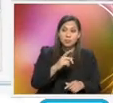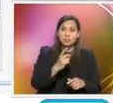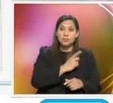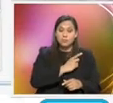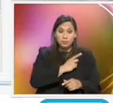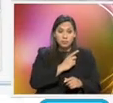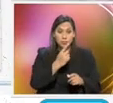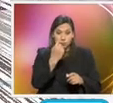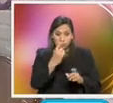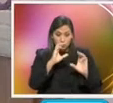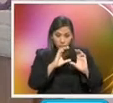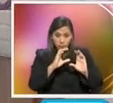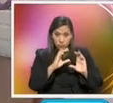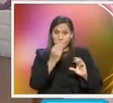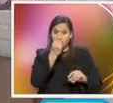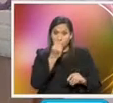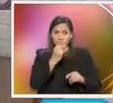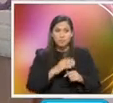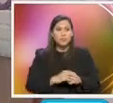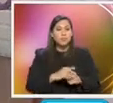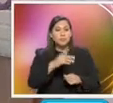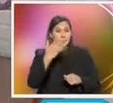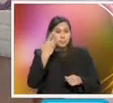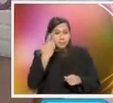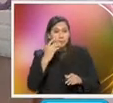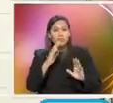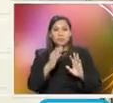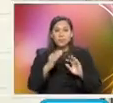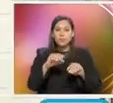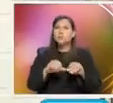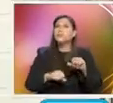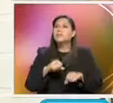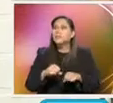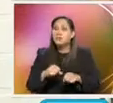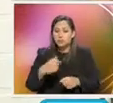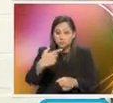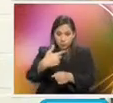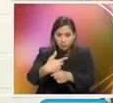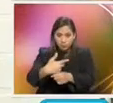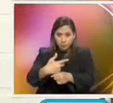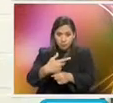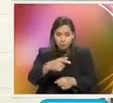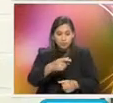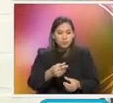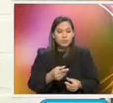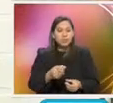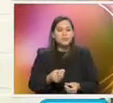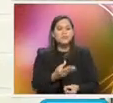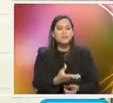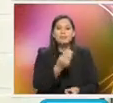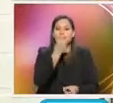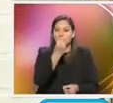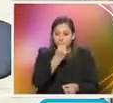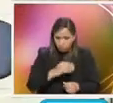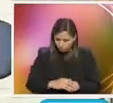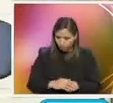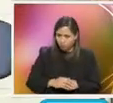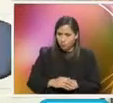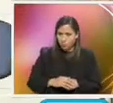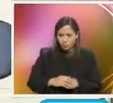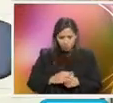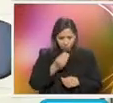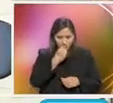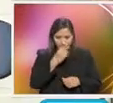estás cuidándole la dieta, hasta que ese gato se pone frente al aparatito, entonces le entrega la comida. Entonces, el acercamiento a